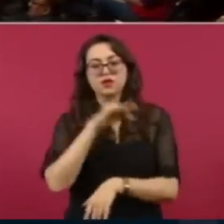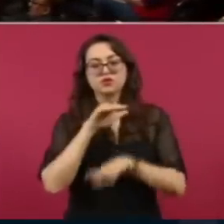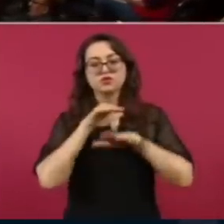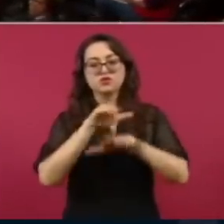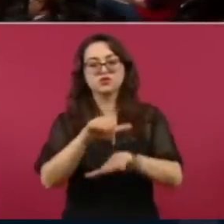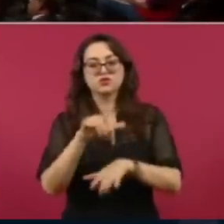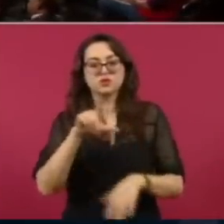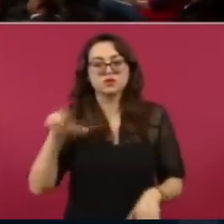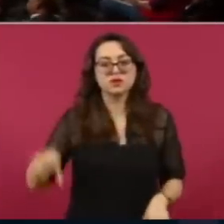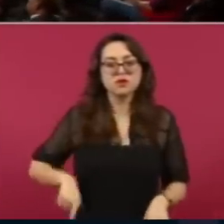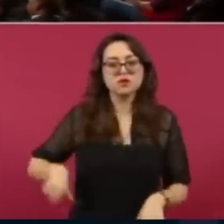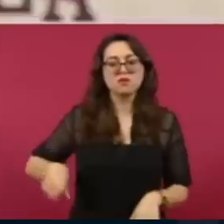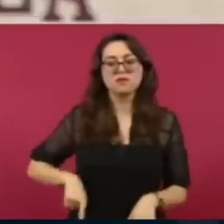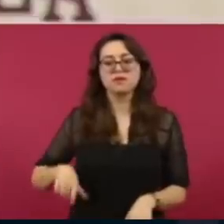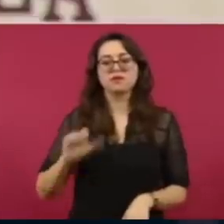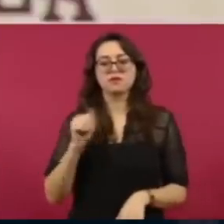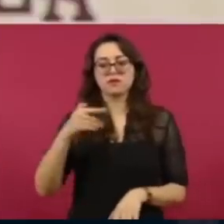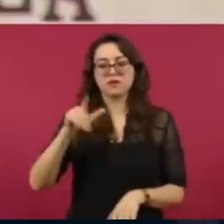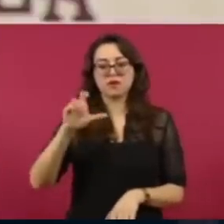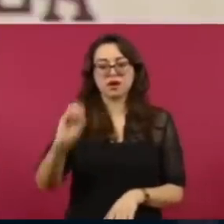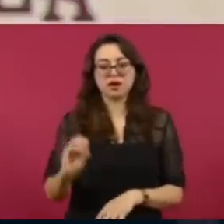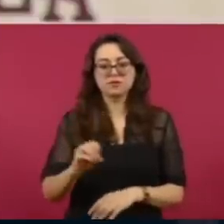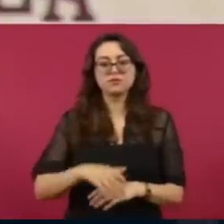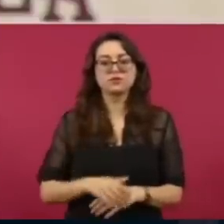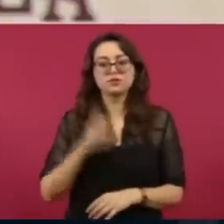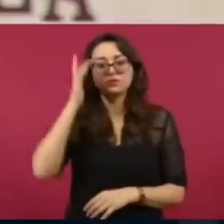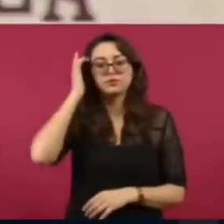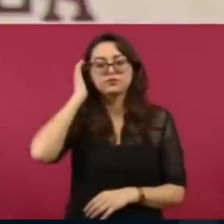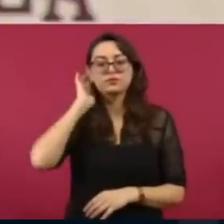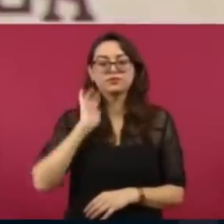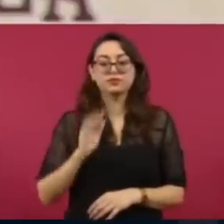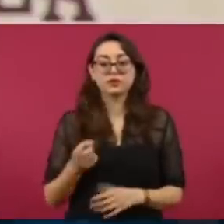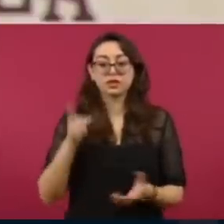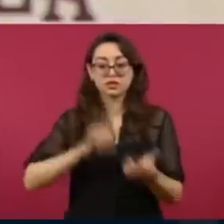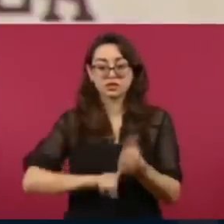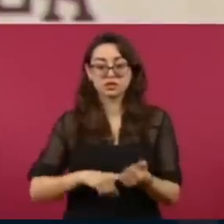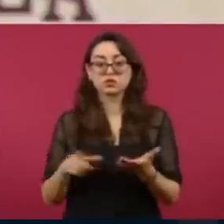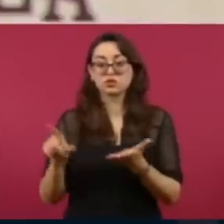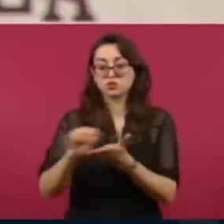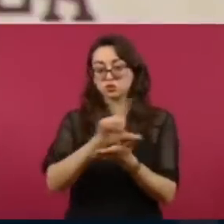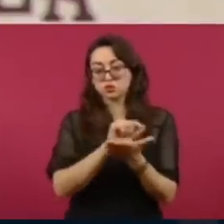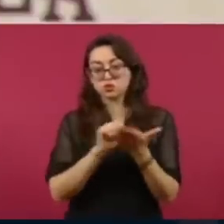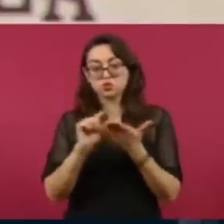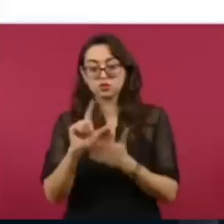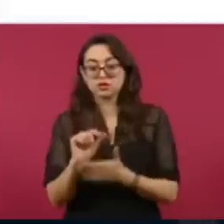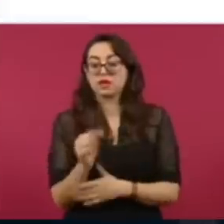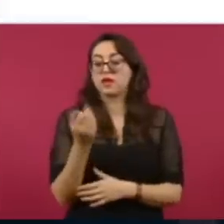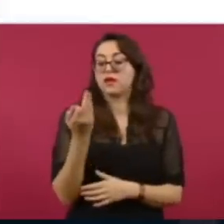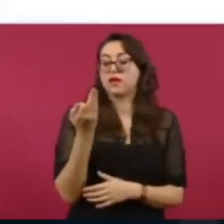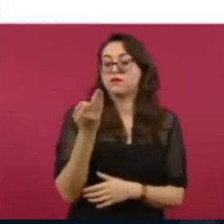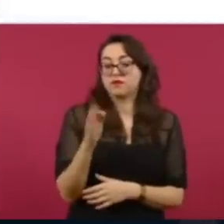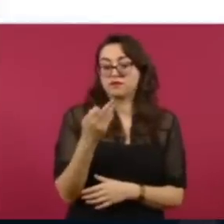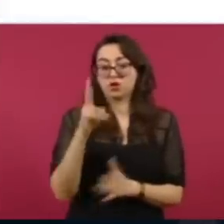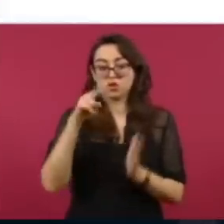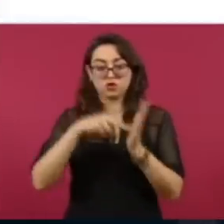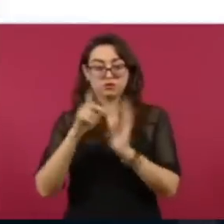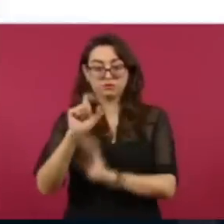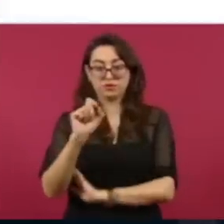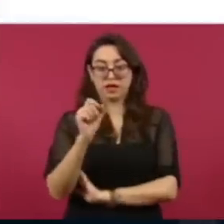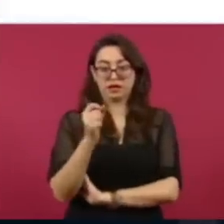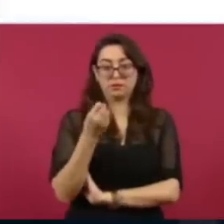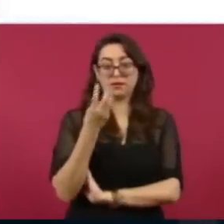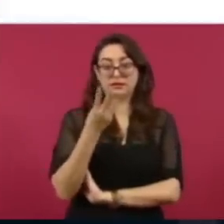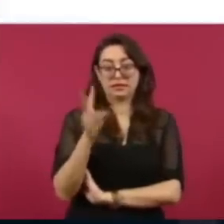Andrés Manuel López Obrador una cuenta de Twitter creada en febrero de 2023 y que publica datos e